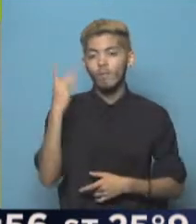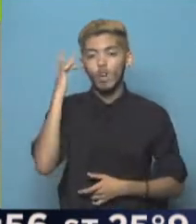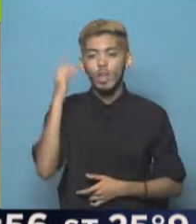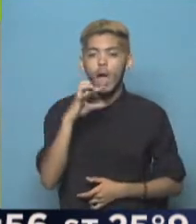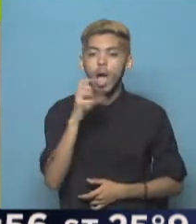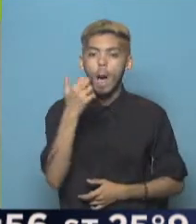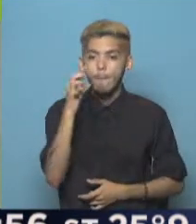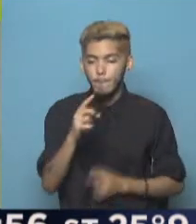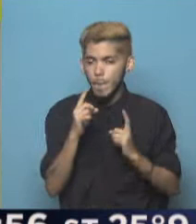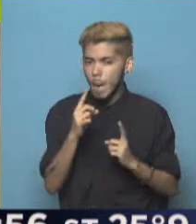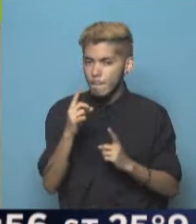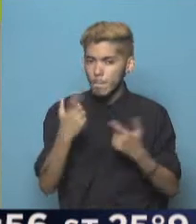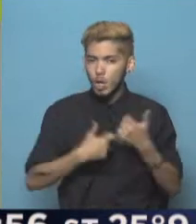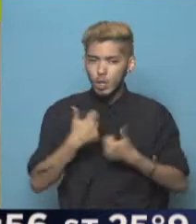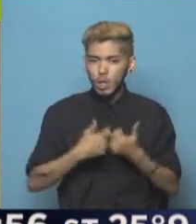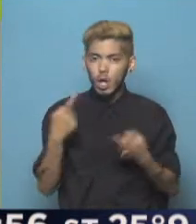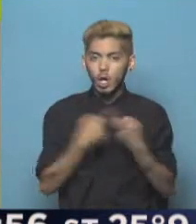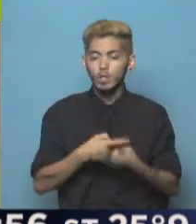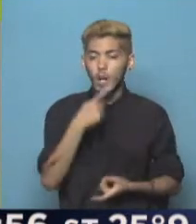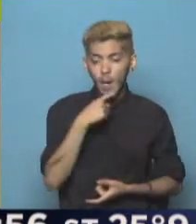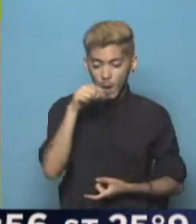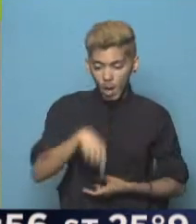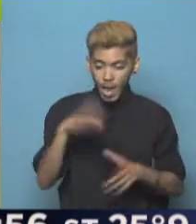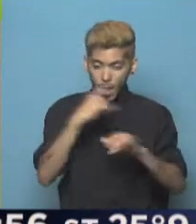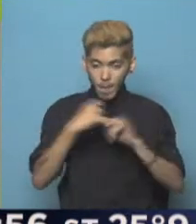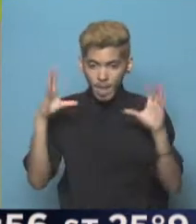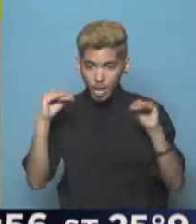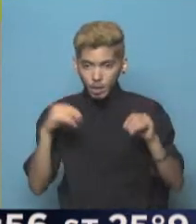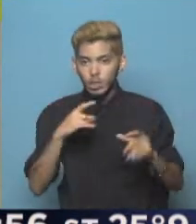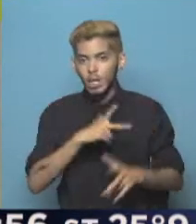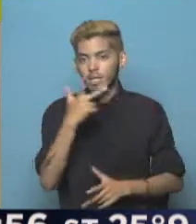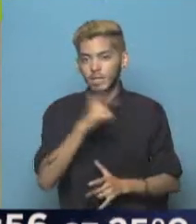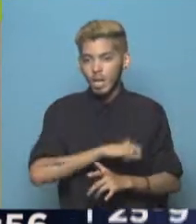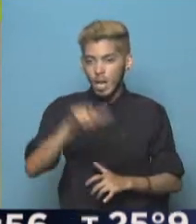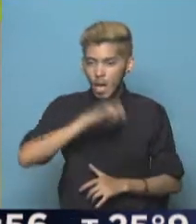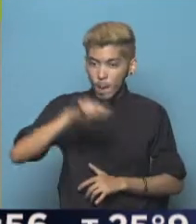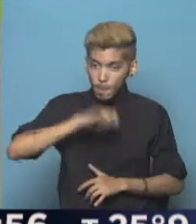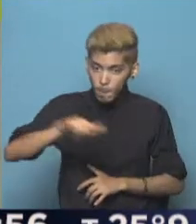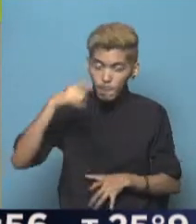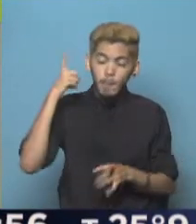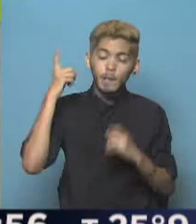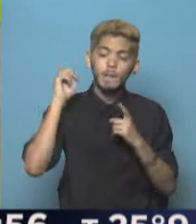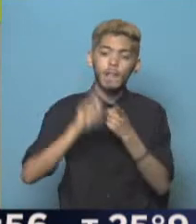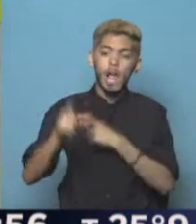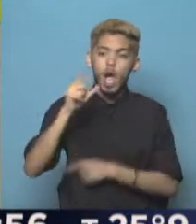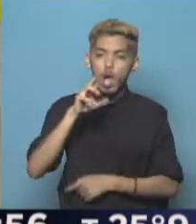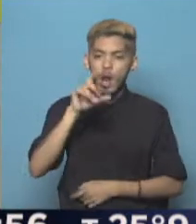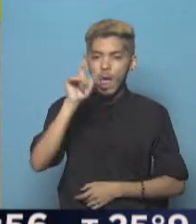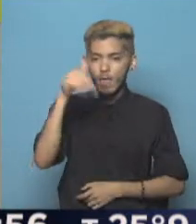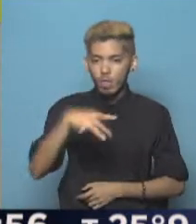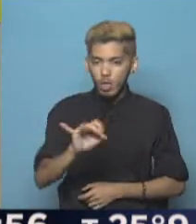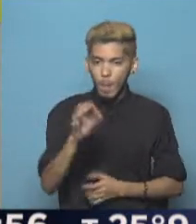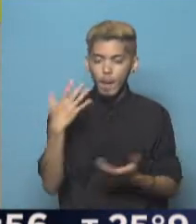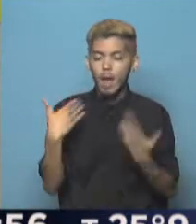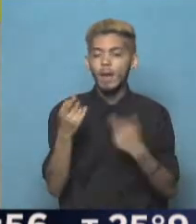torneo que va a estar disputando River, el conjunto millonario, que esta medianoche en tres vuelos van a estar viajando rumbo a Orlando para disputar este